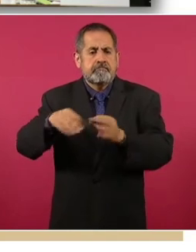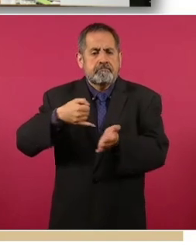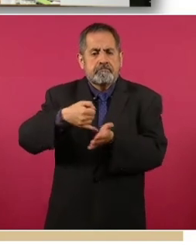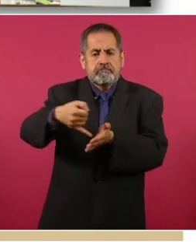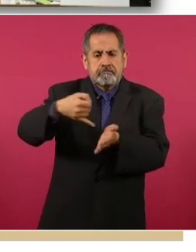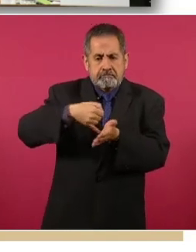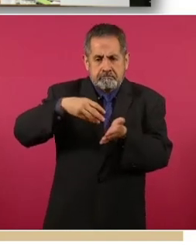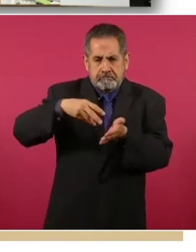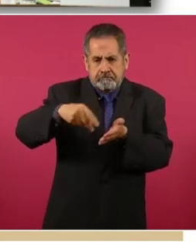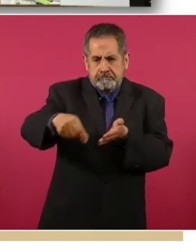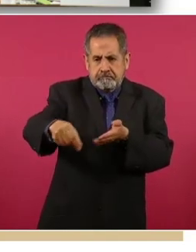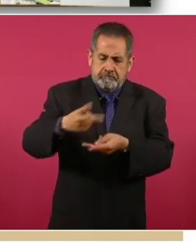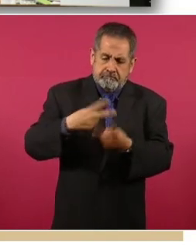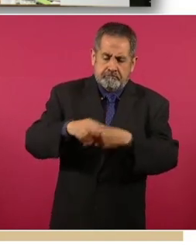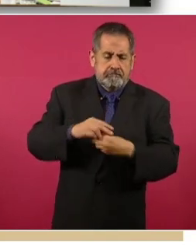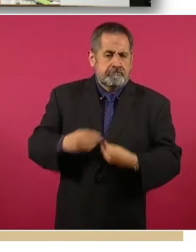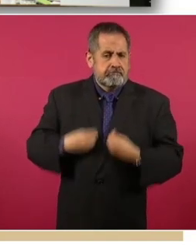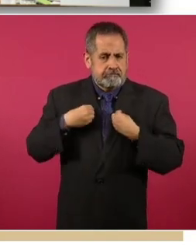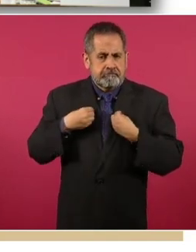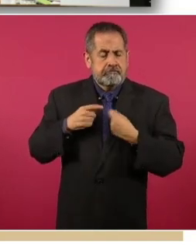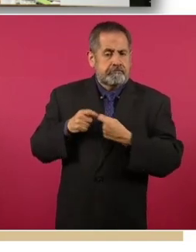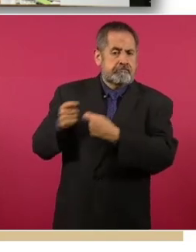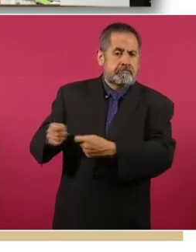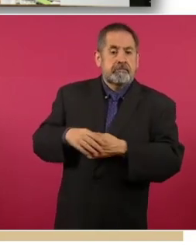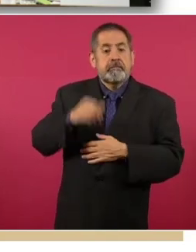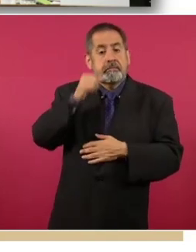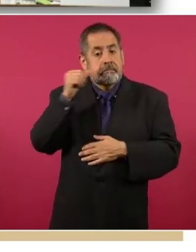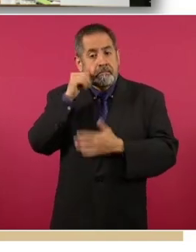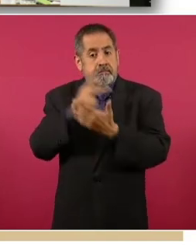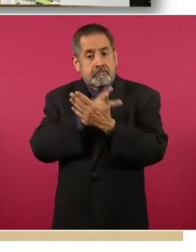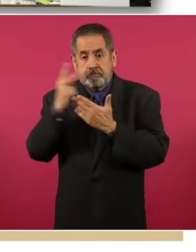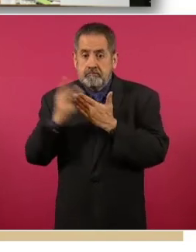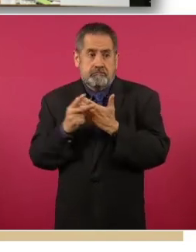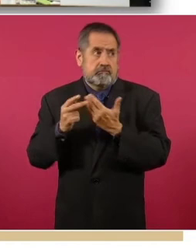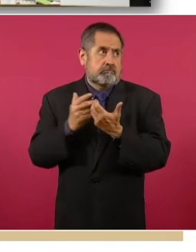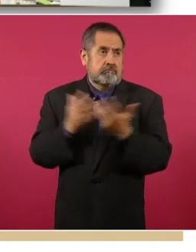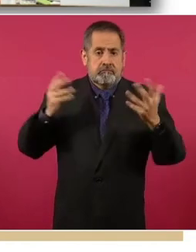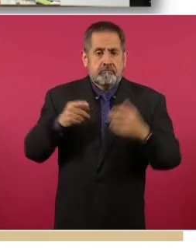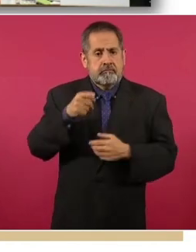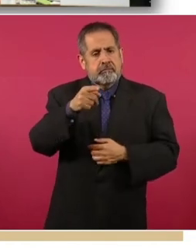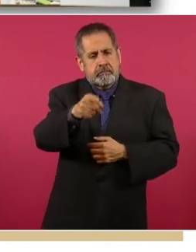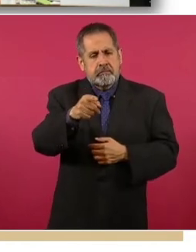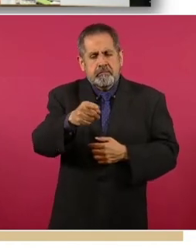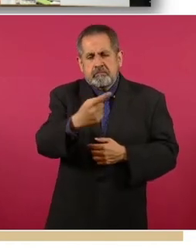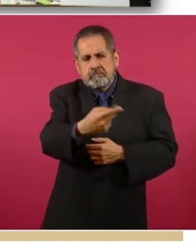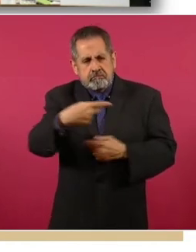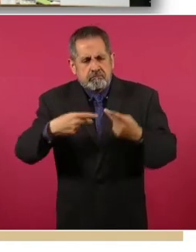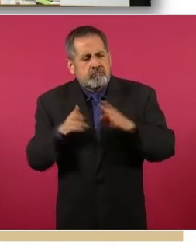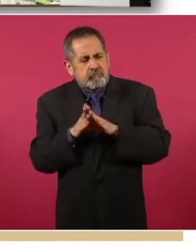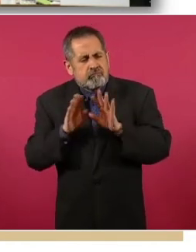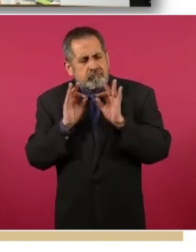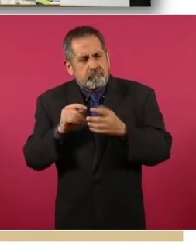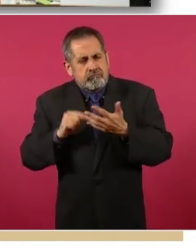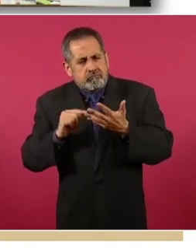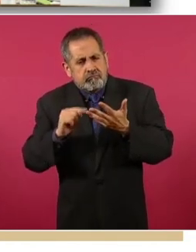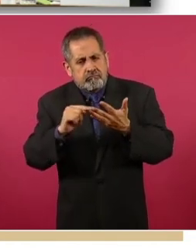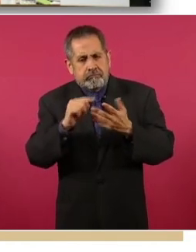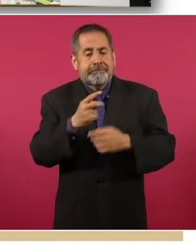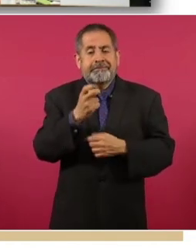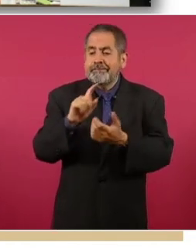son los más grandes del mundo. Ayer inclusive nos pidieron los detalles de cómo están operando. Esto es atender las